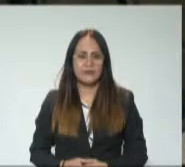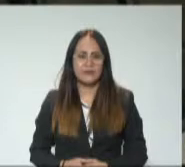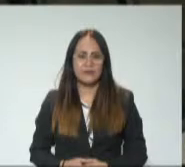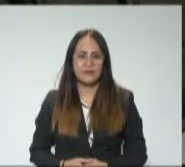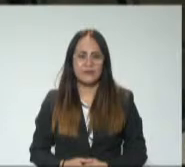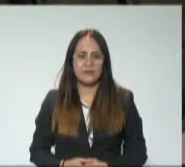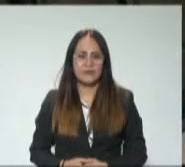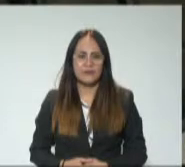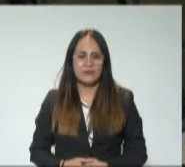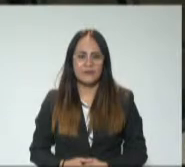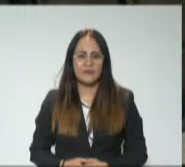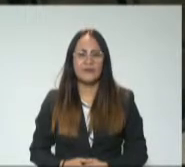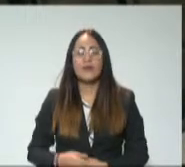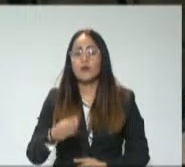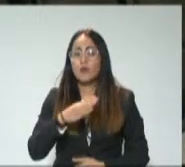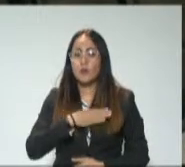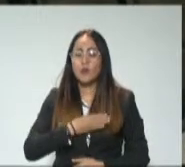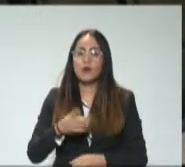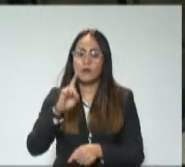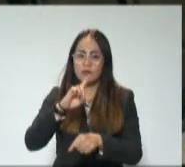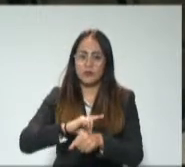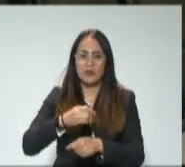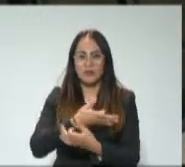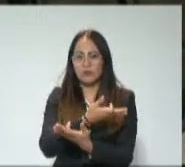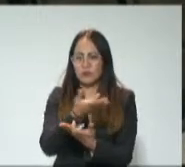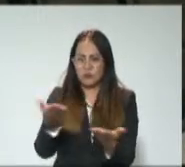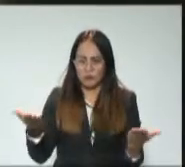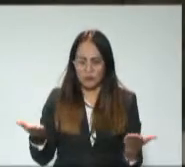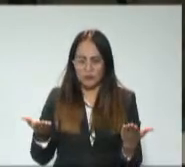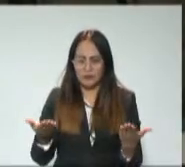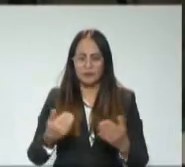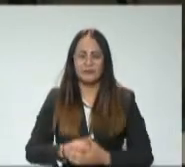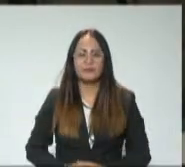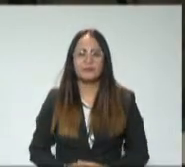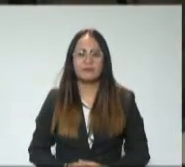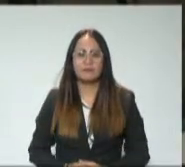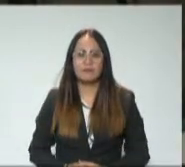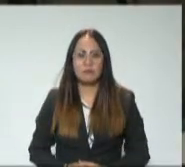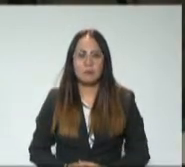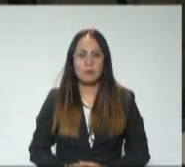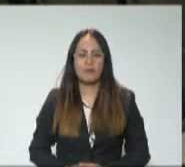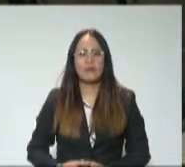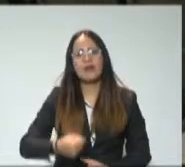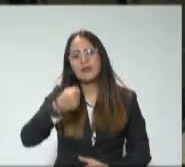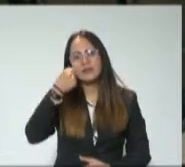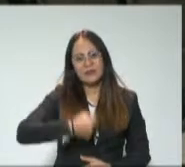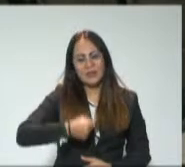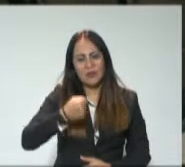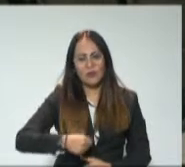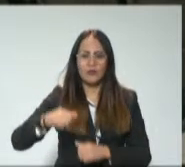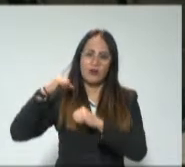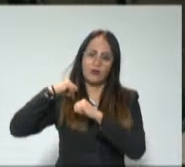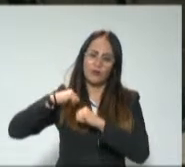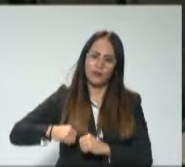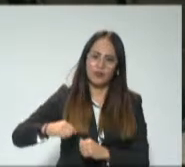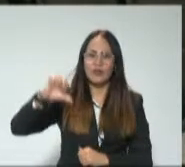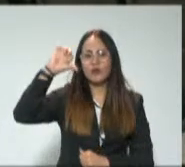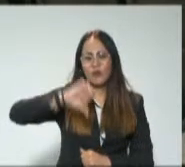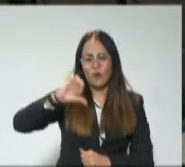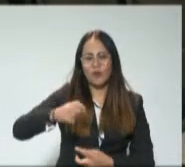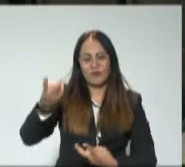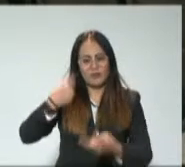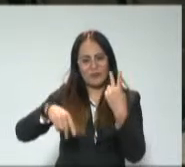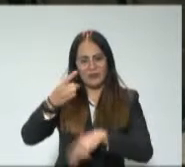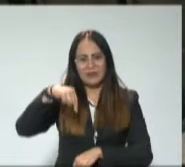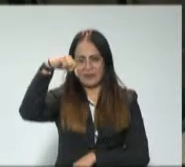Pacheco pues muy buenos días a todas y todos ustedes saludo a las autoridades que nos acompañan